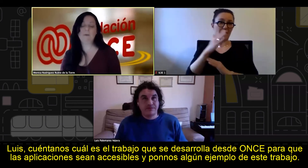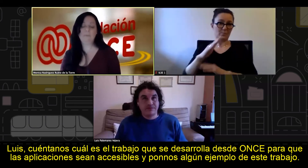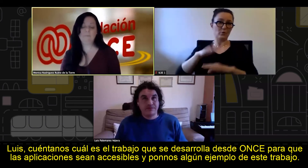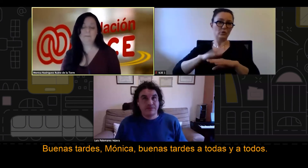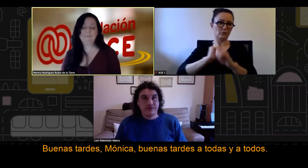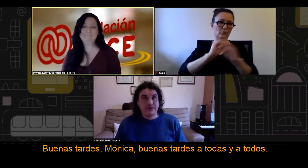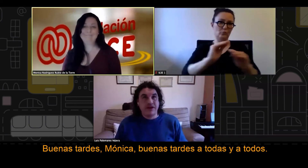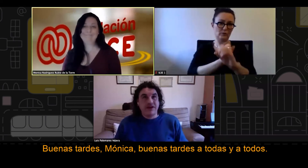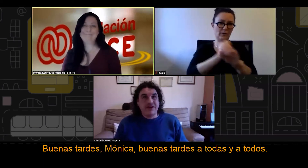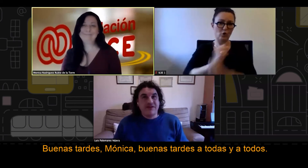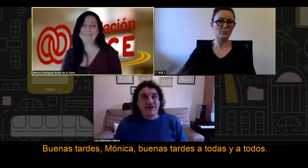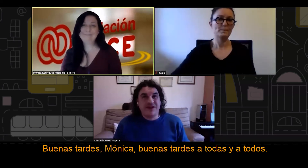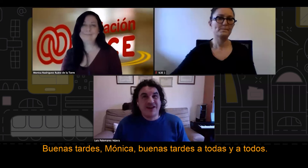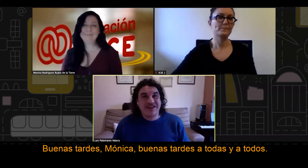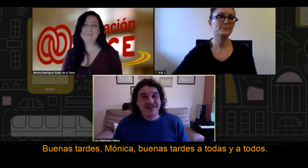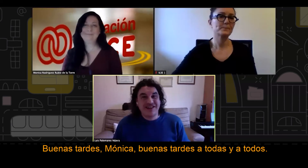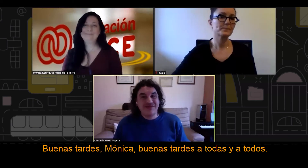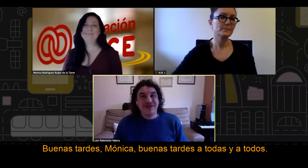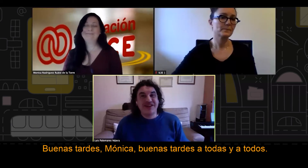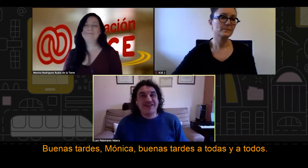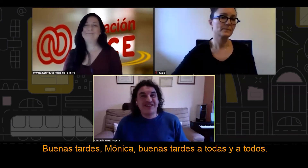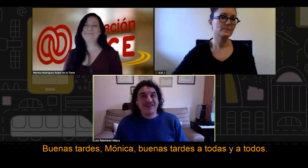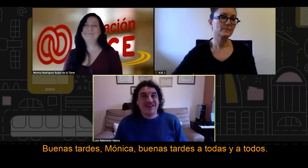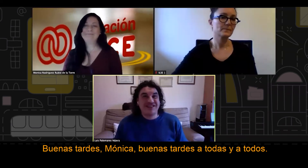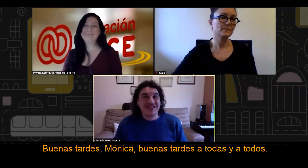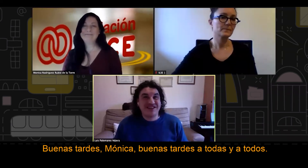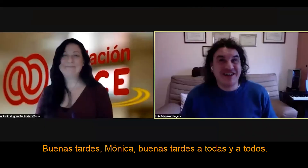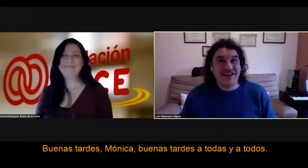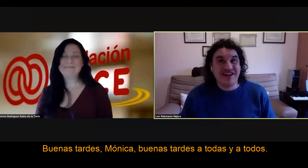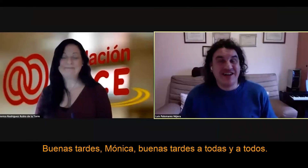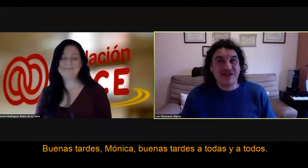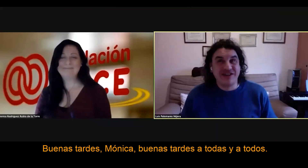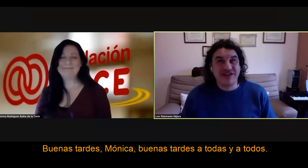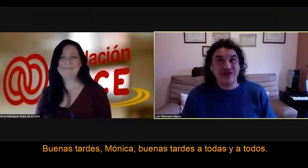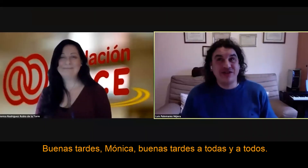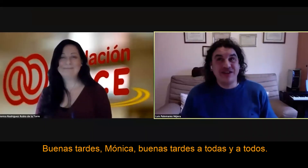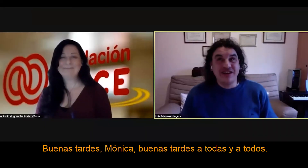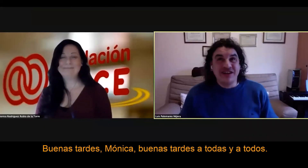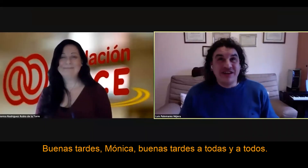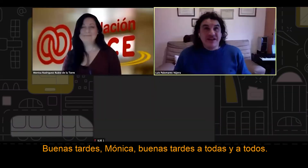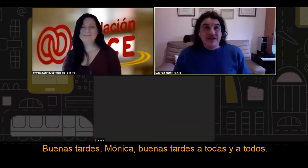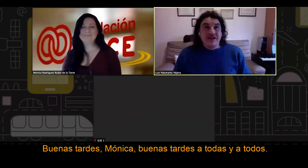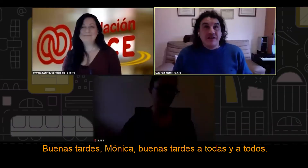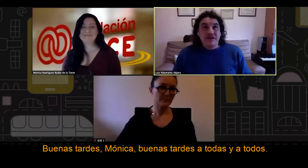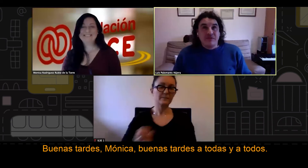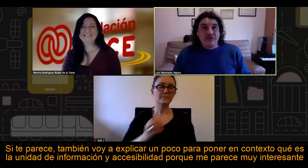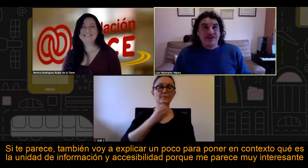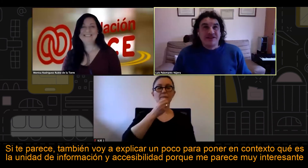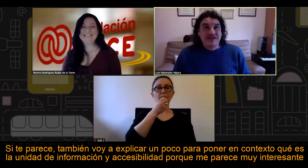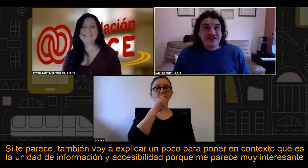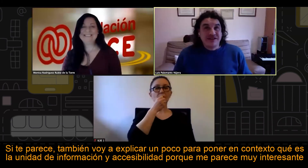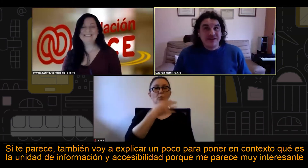trabajo. Bueno, buenas tardes, Mónica. Buenas tardes a todas y a todos.